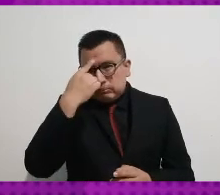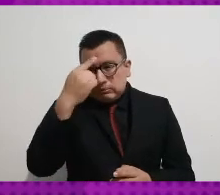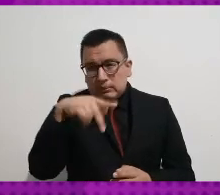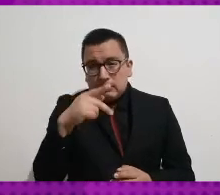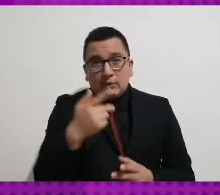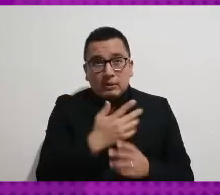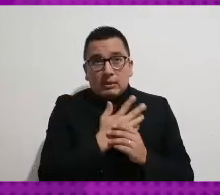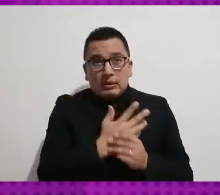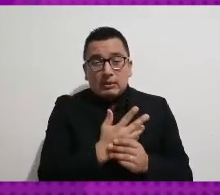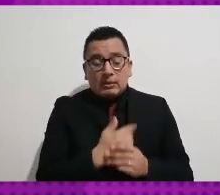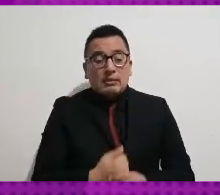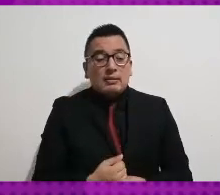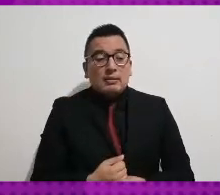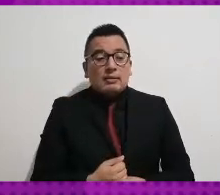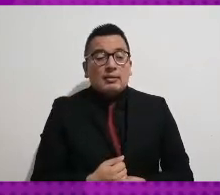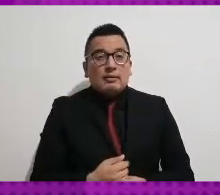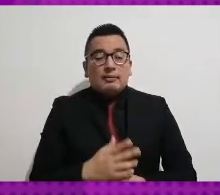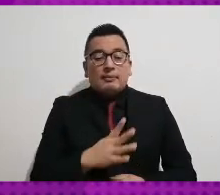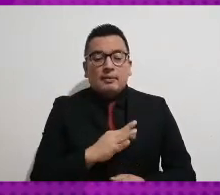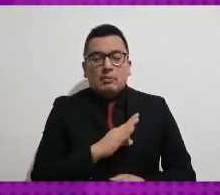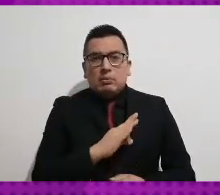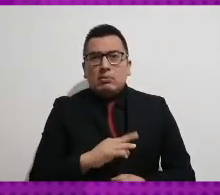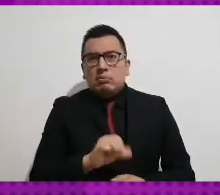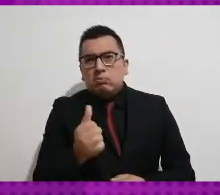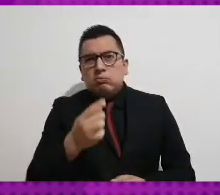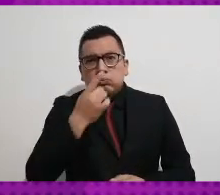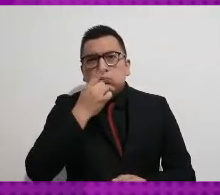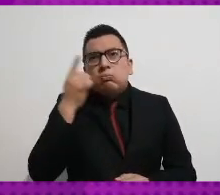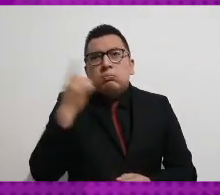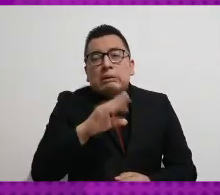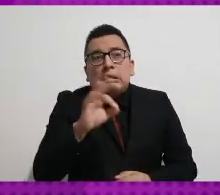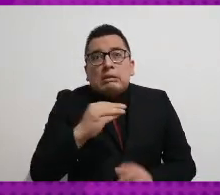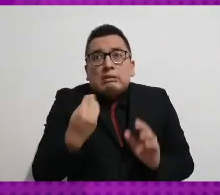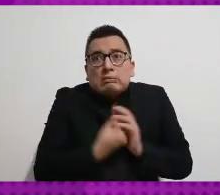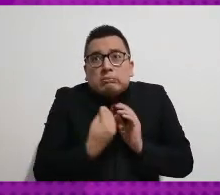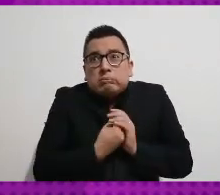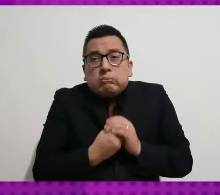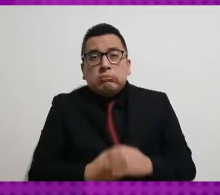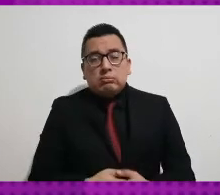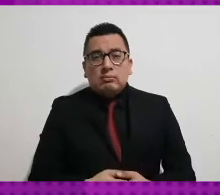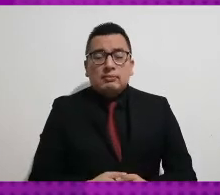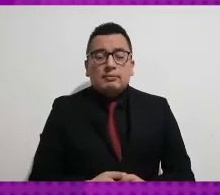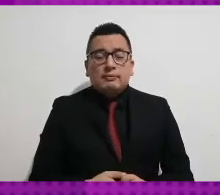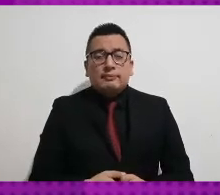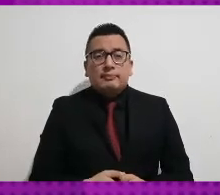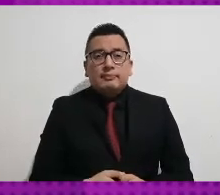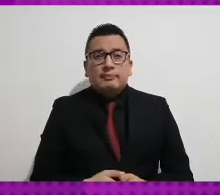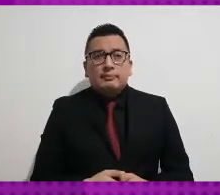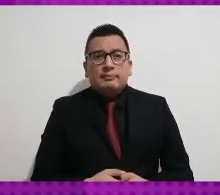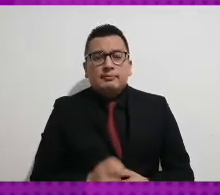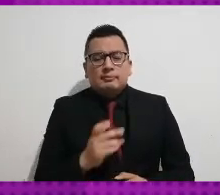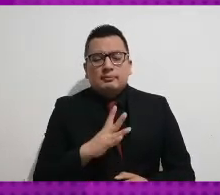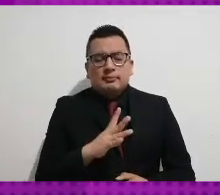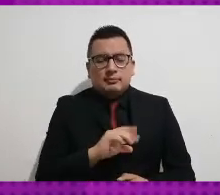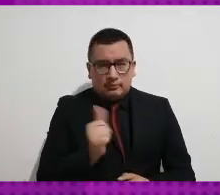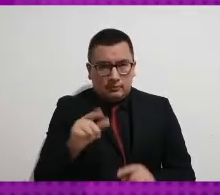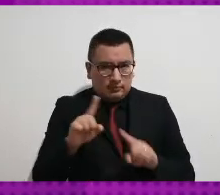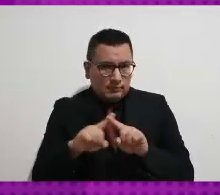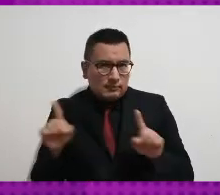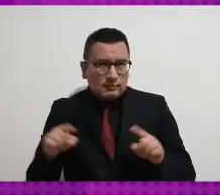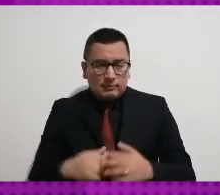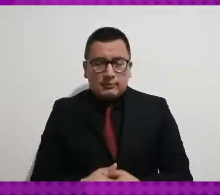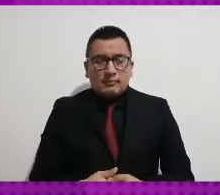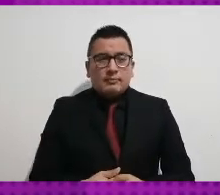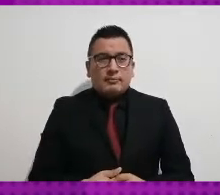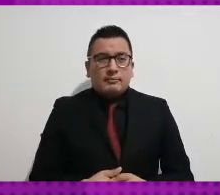fácil acceso, nos dice que de igual manera se pueden presentar denuncias anónimas. Para las denuncias anónimas tenemos un trámite un